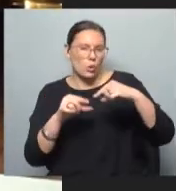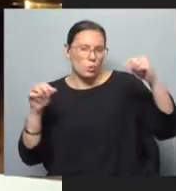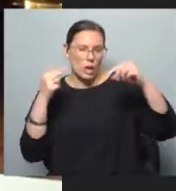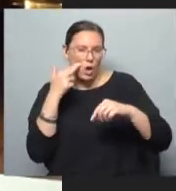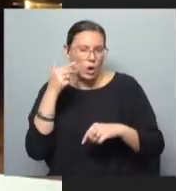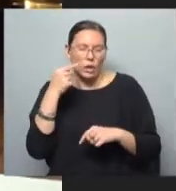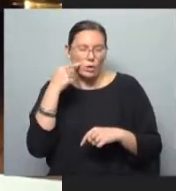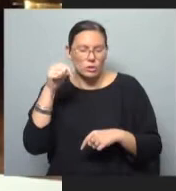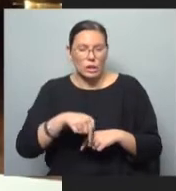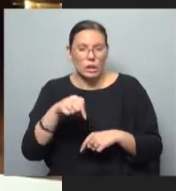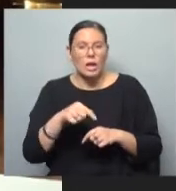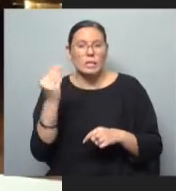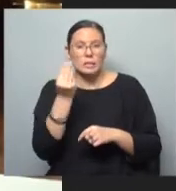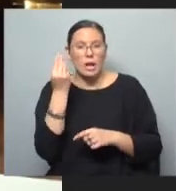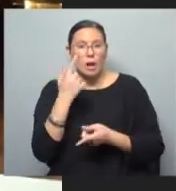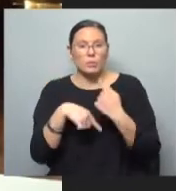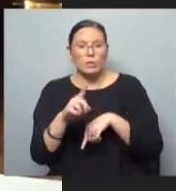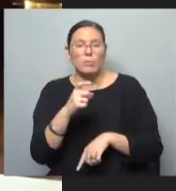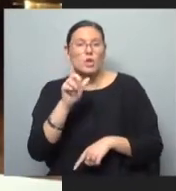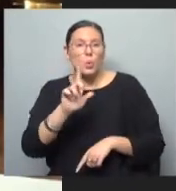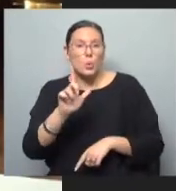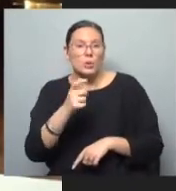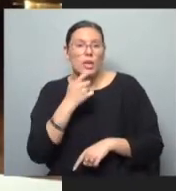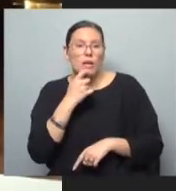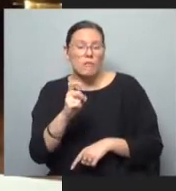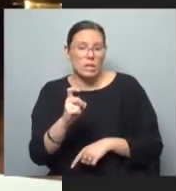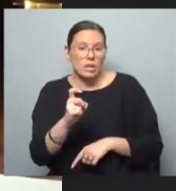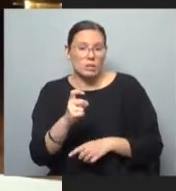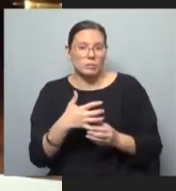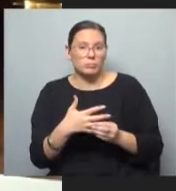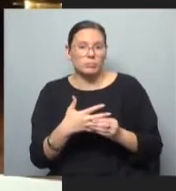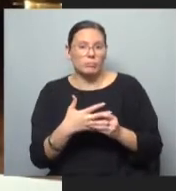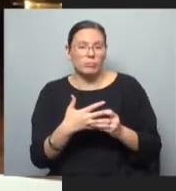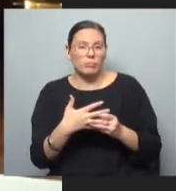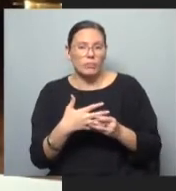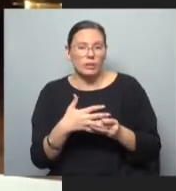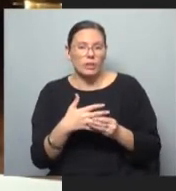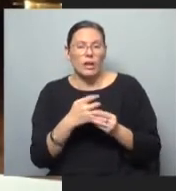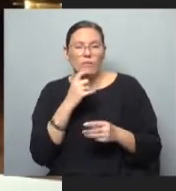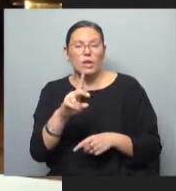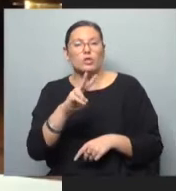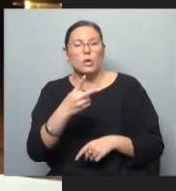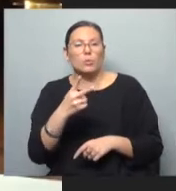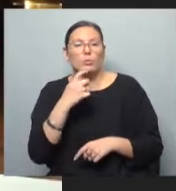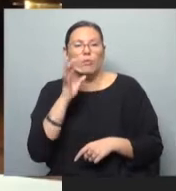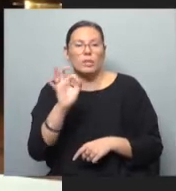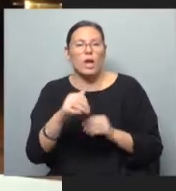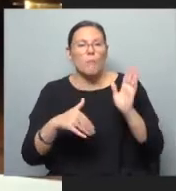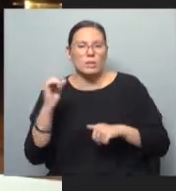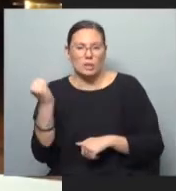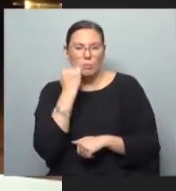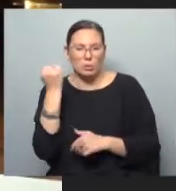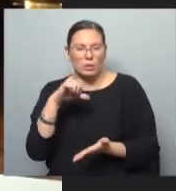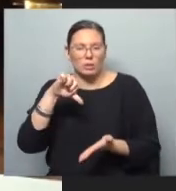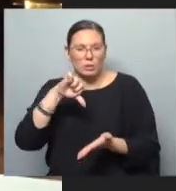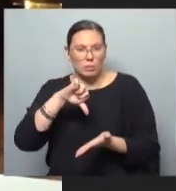conoce aquí. Fue el sábado, pero también había feriado el lunes. Es el feriado, el segundo feriado más importante en este país, en el más